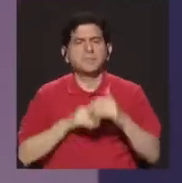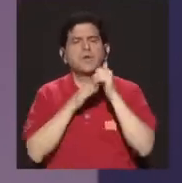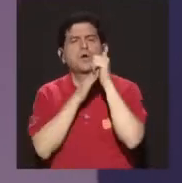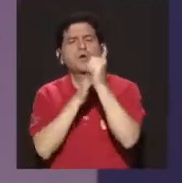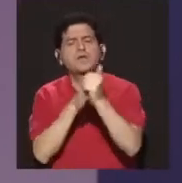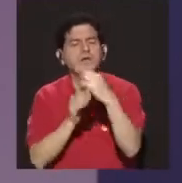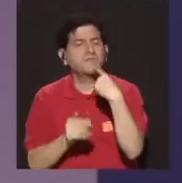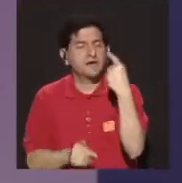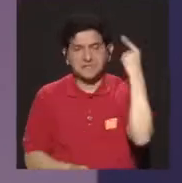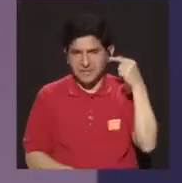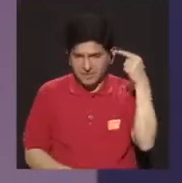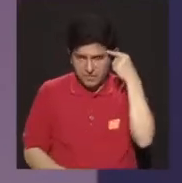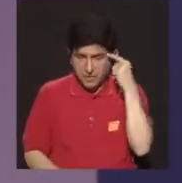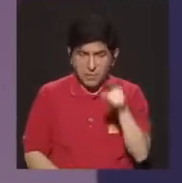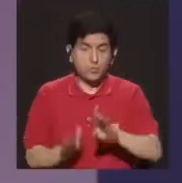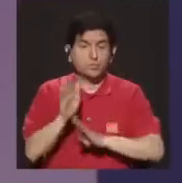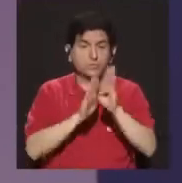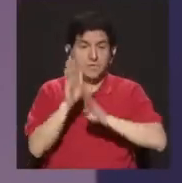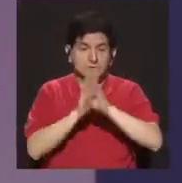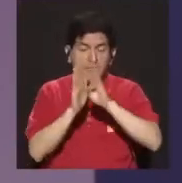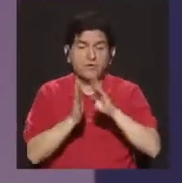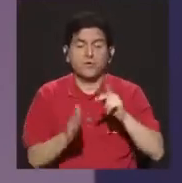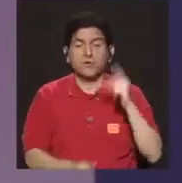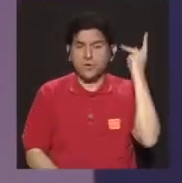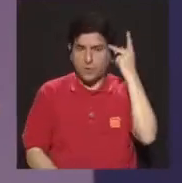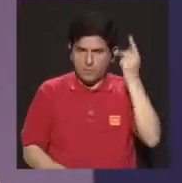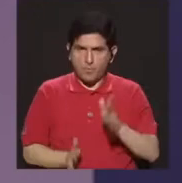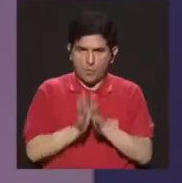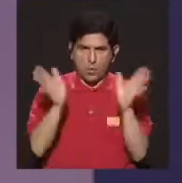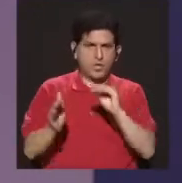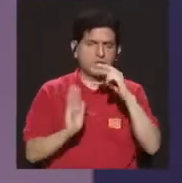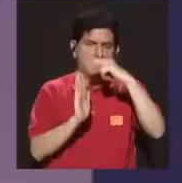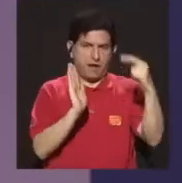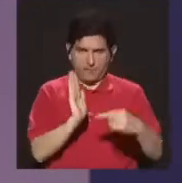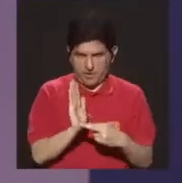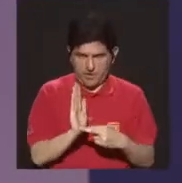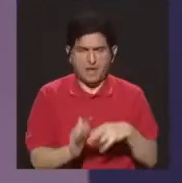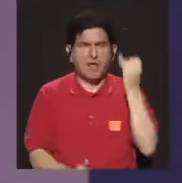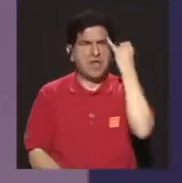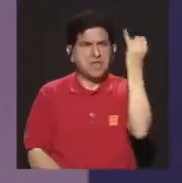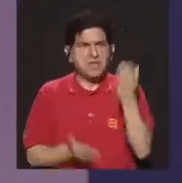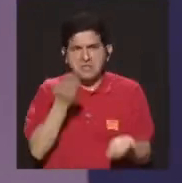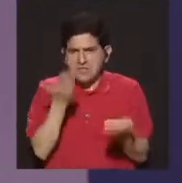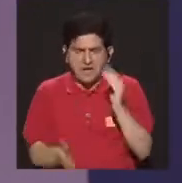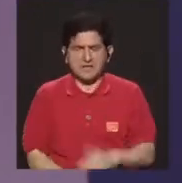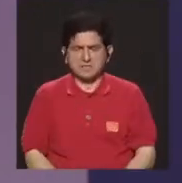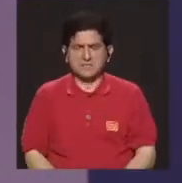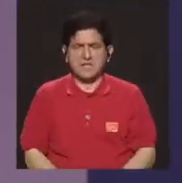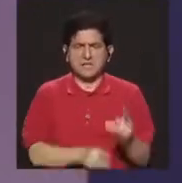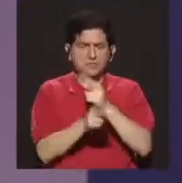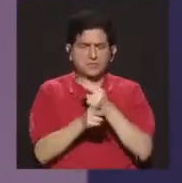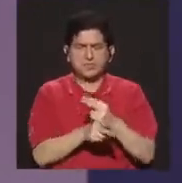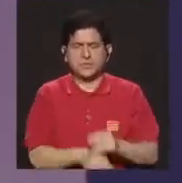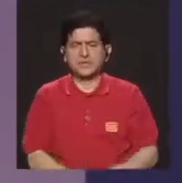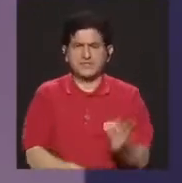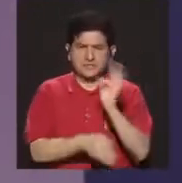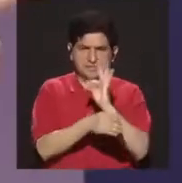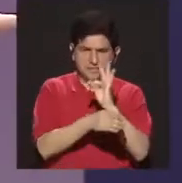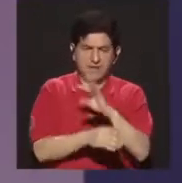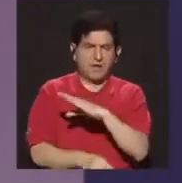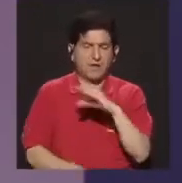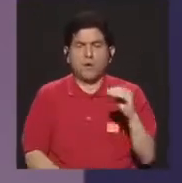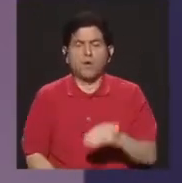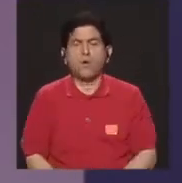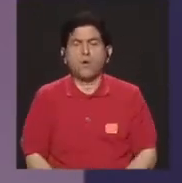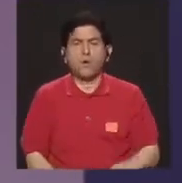de decir al estado bueno si usted va desarrollar política pública usted va a desarrollar reglamentos iniciativas ya sea shuttle ya sea el visite tiene un marco claro